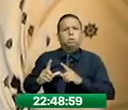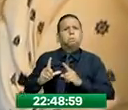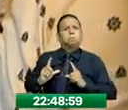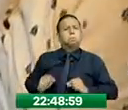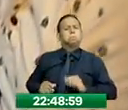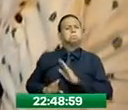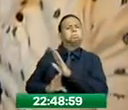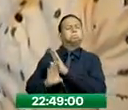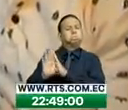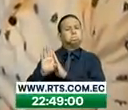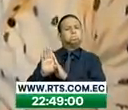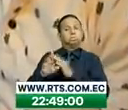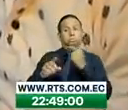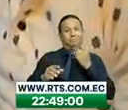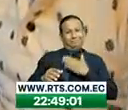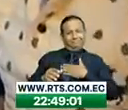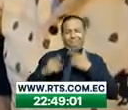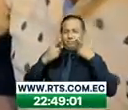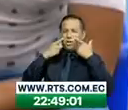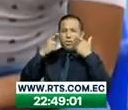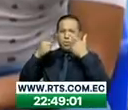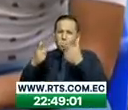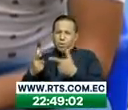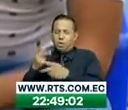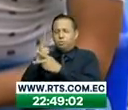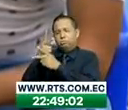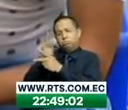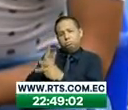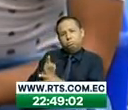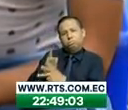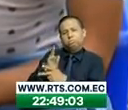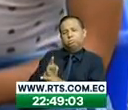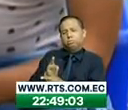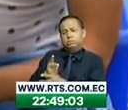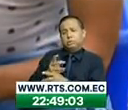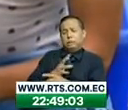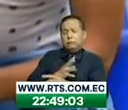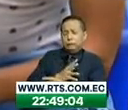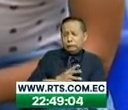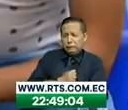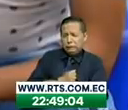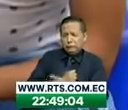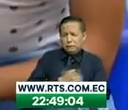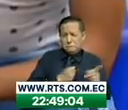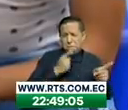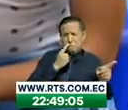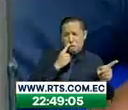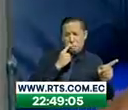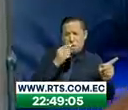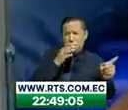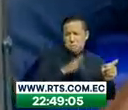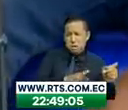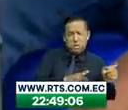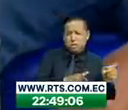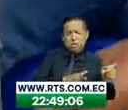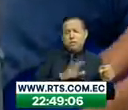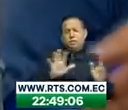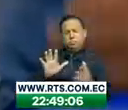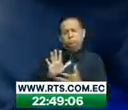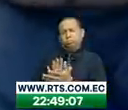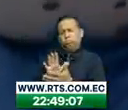él la cuida la protege y trata de que no se deprima debido a la dura situación que atraviesa el país